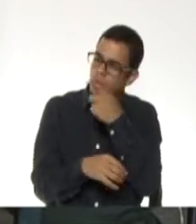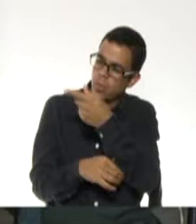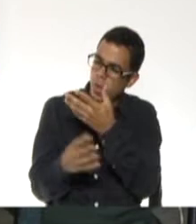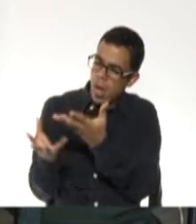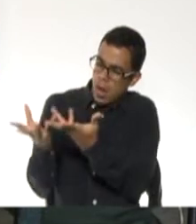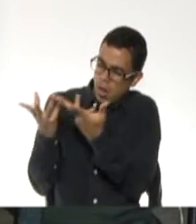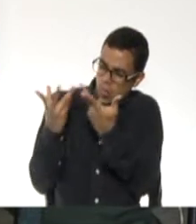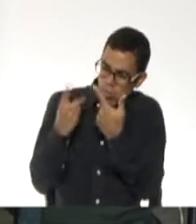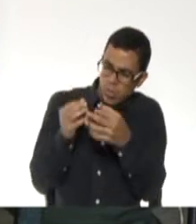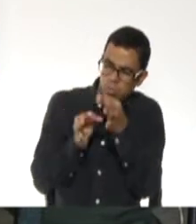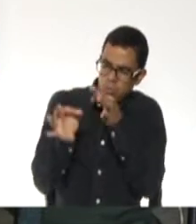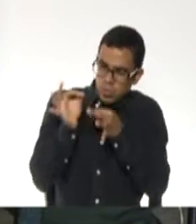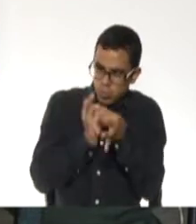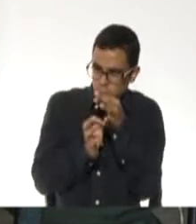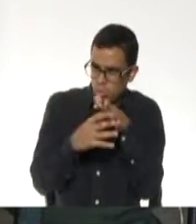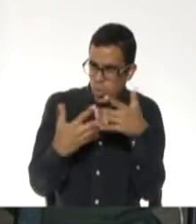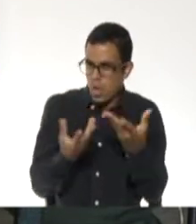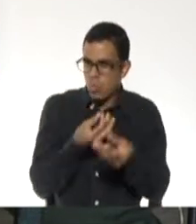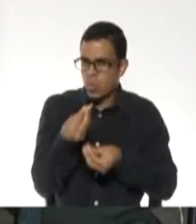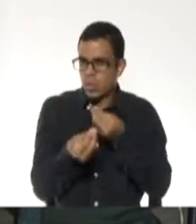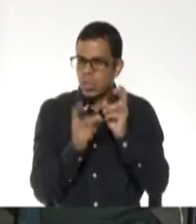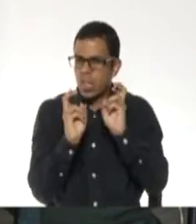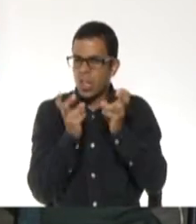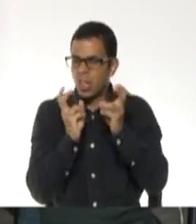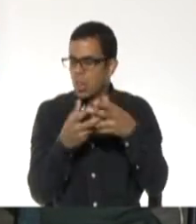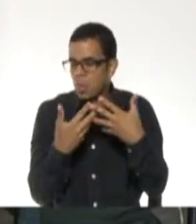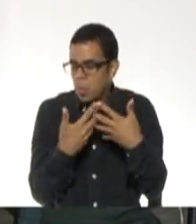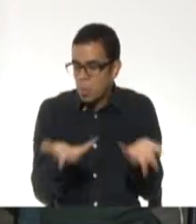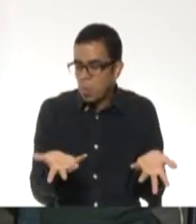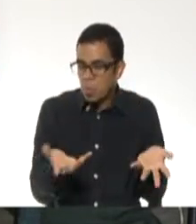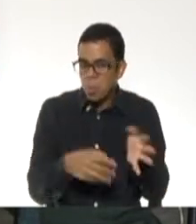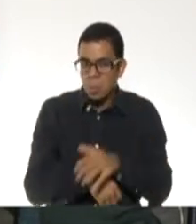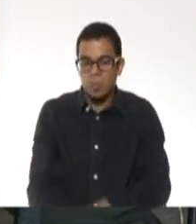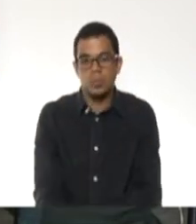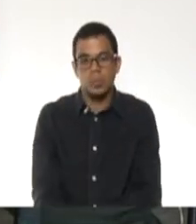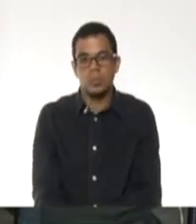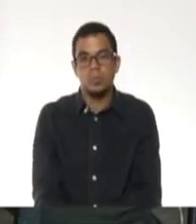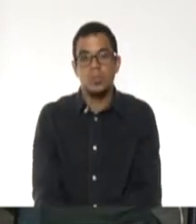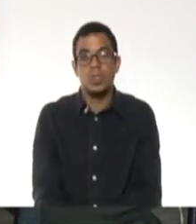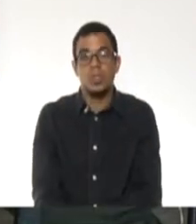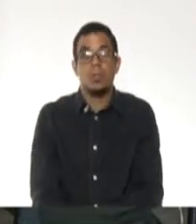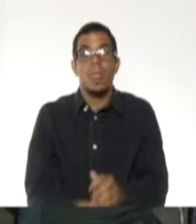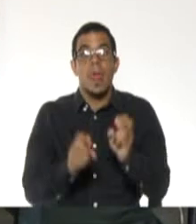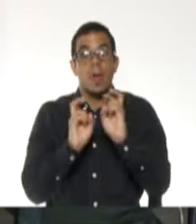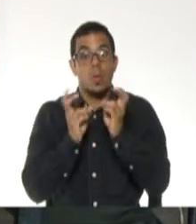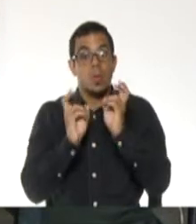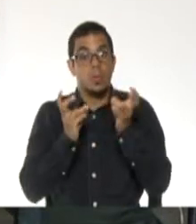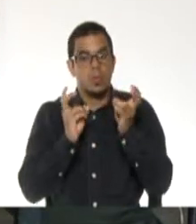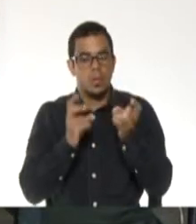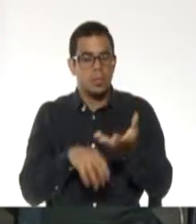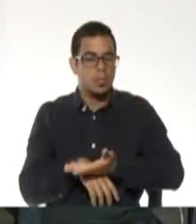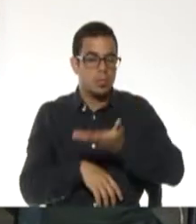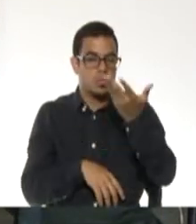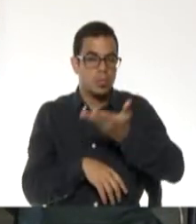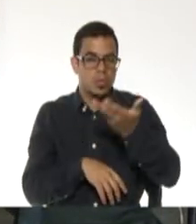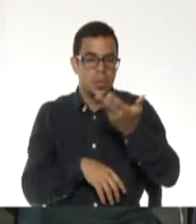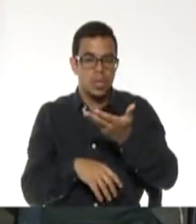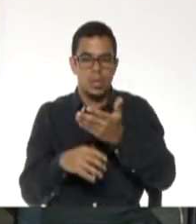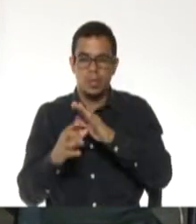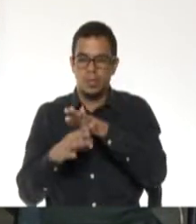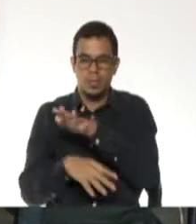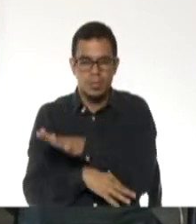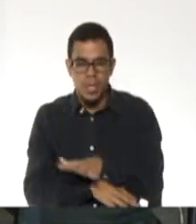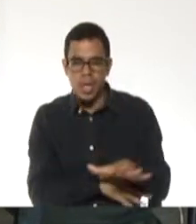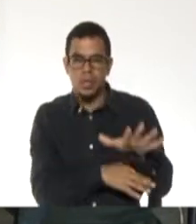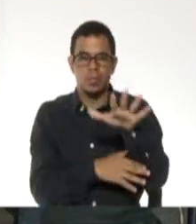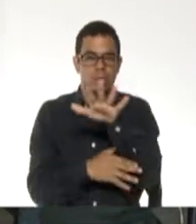casa, ¿qué vamos a hacer hoy? ¿Cuál es el tema de la clase de hoy? Bueno, un tema muy importante para toda la familia y la comunidad en general.